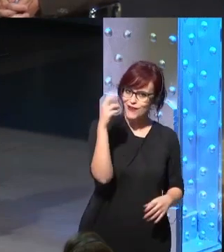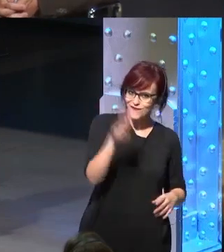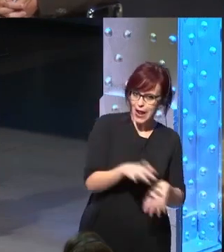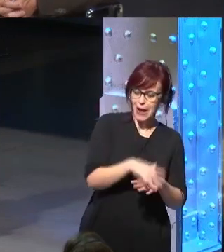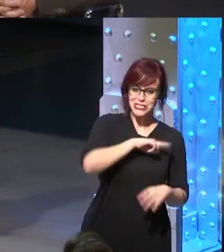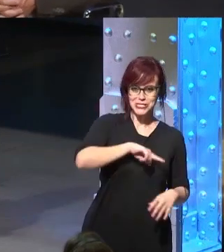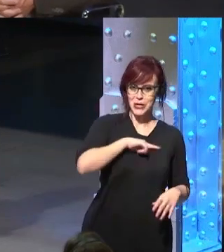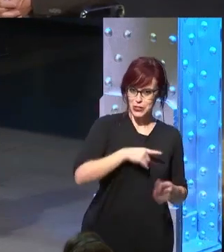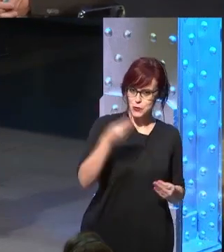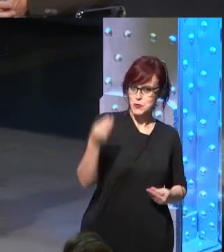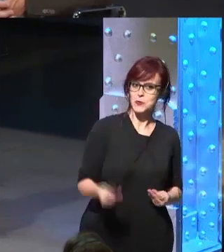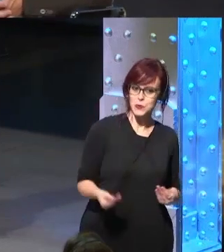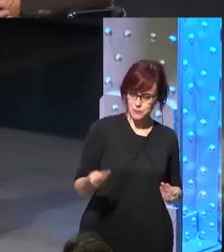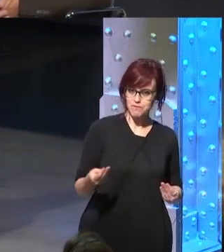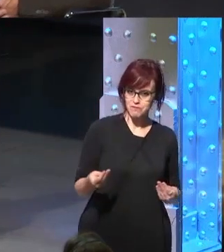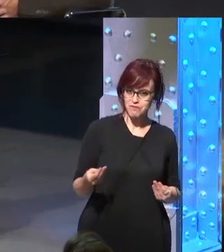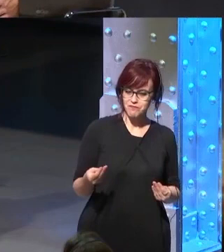esa sensación.